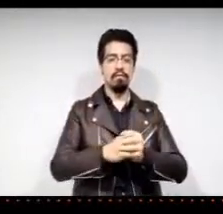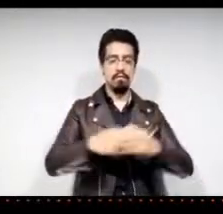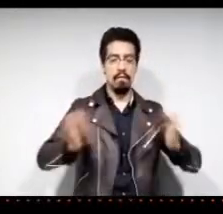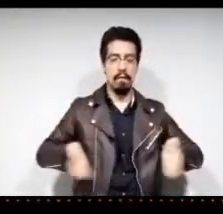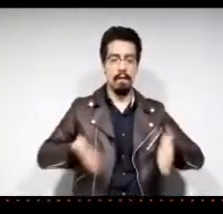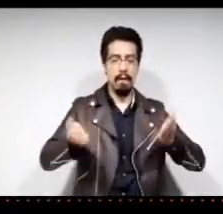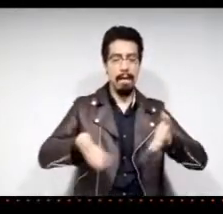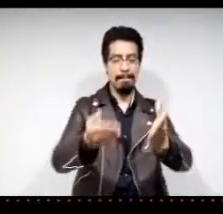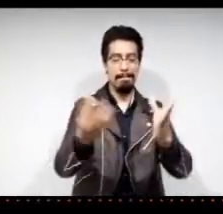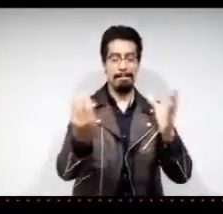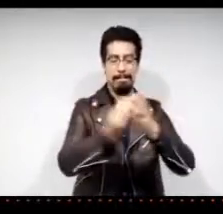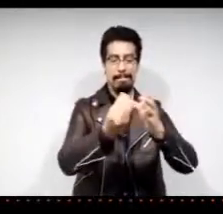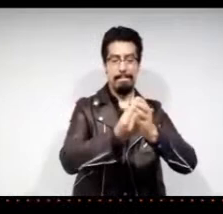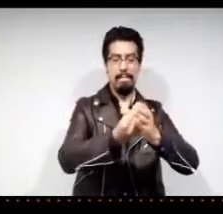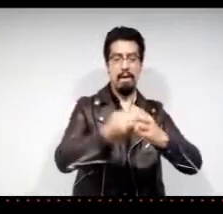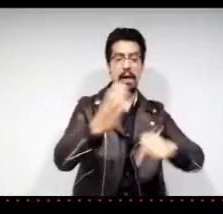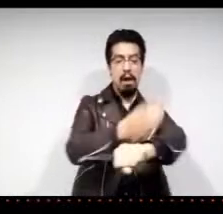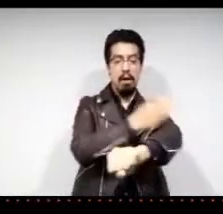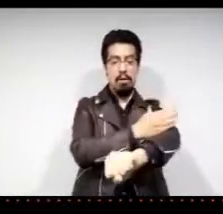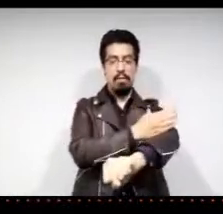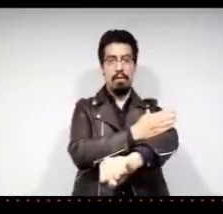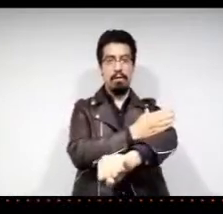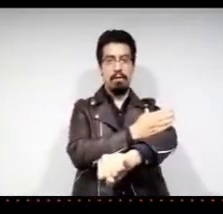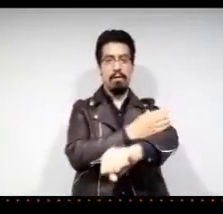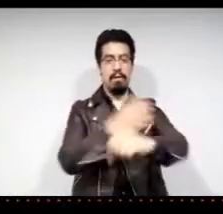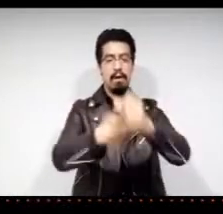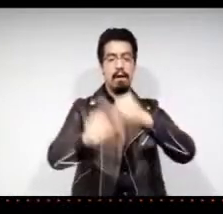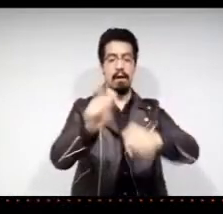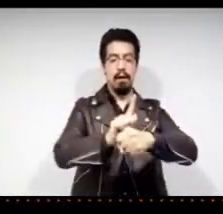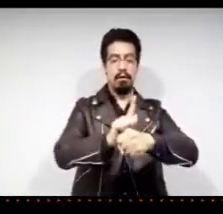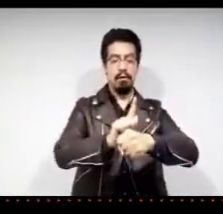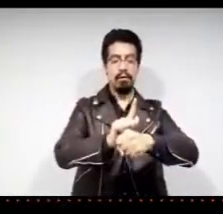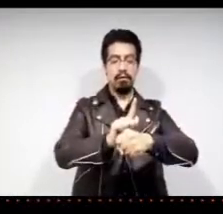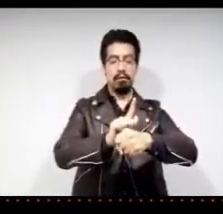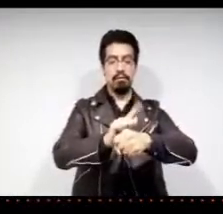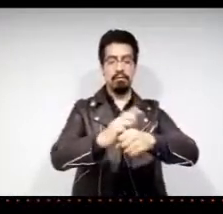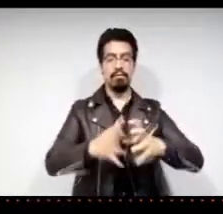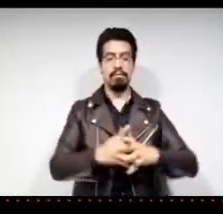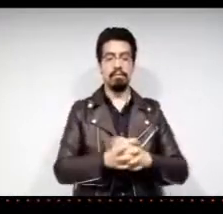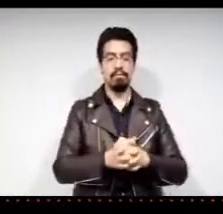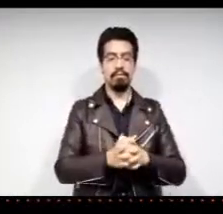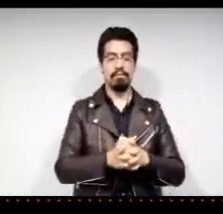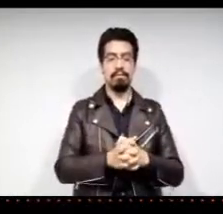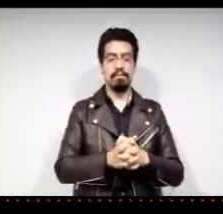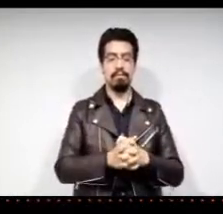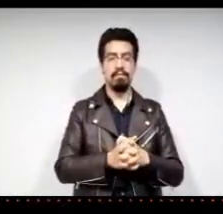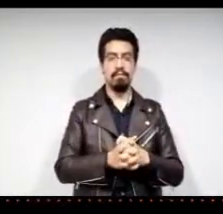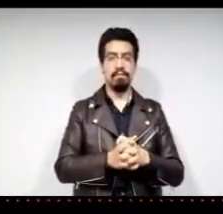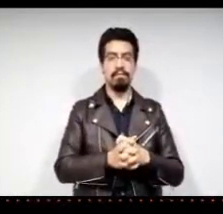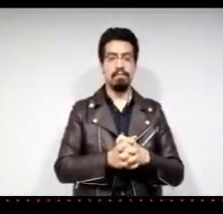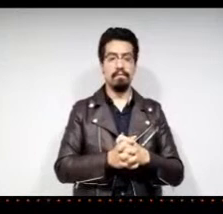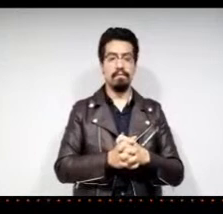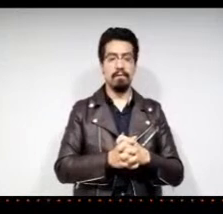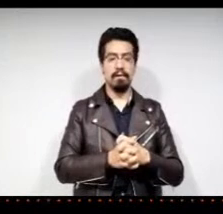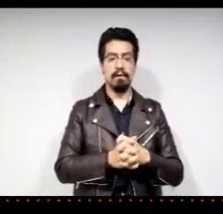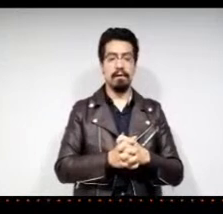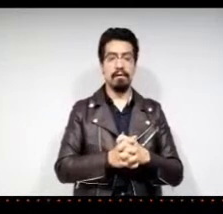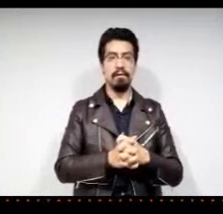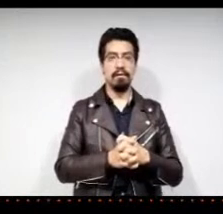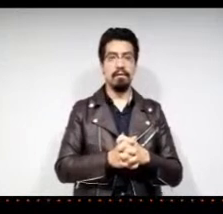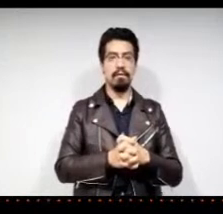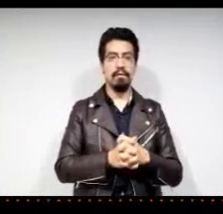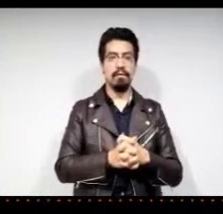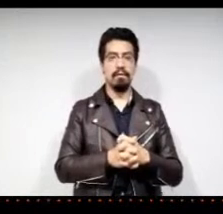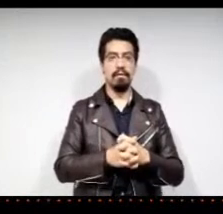ir acompañando un momento donde la sociedad se enfrentó también a una mercantilización y masificación en el acceso a las